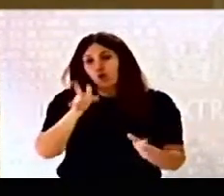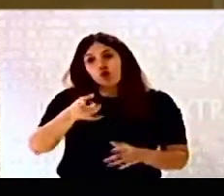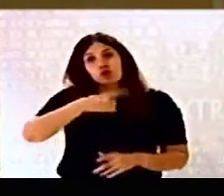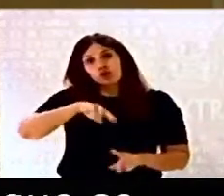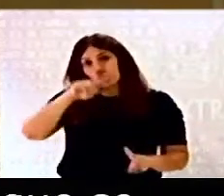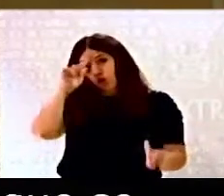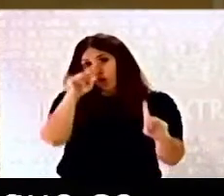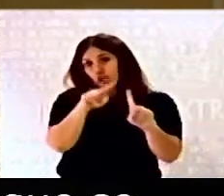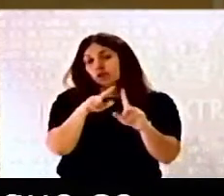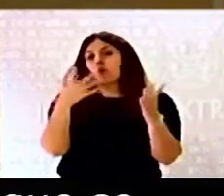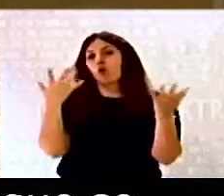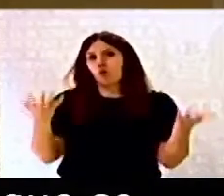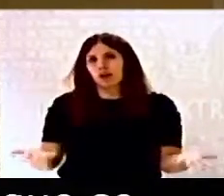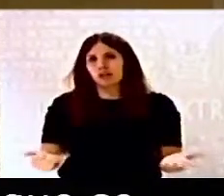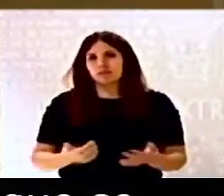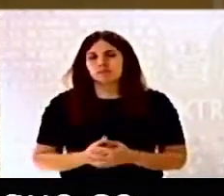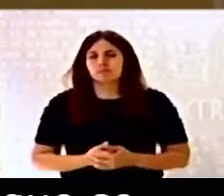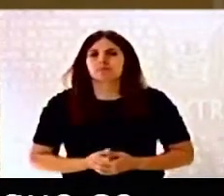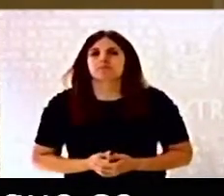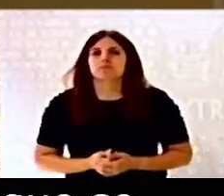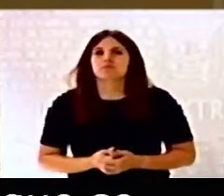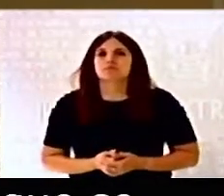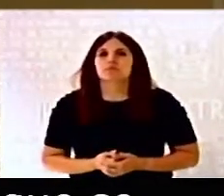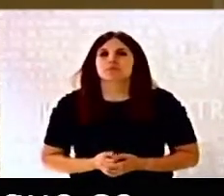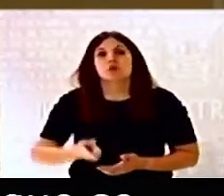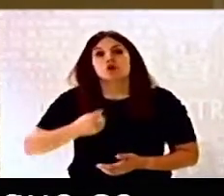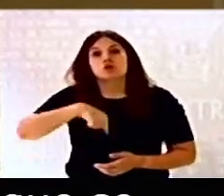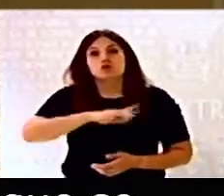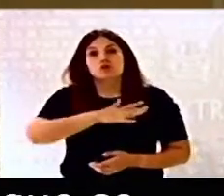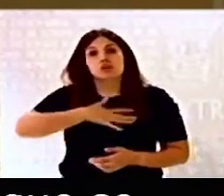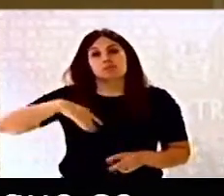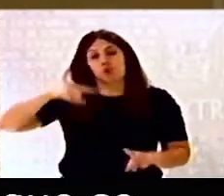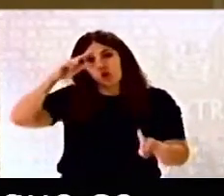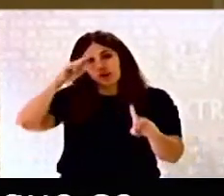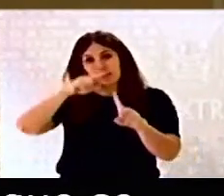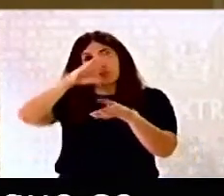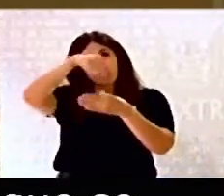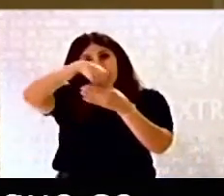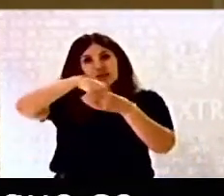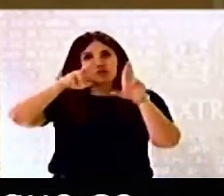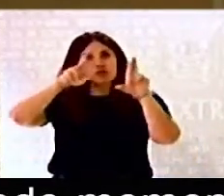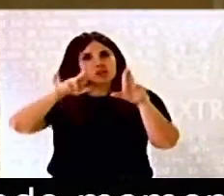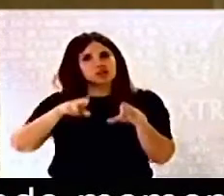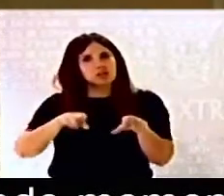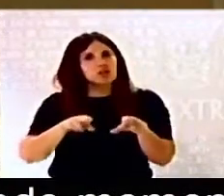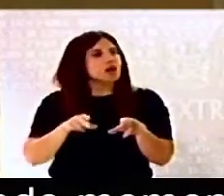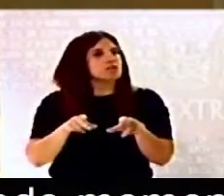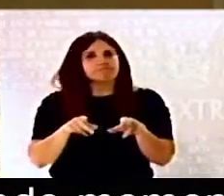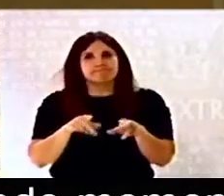todo momento es que siguiésemos libres de infecciones dentro de las residencias.